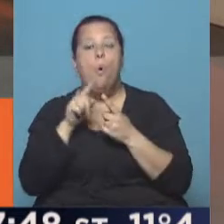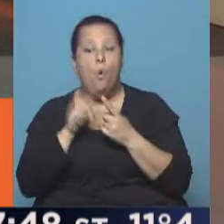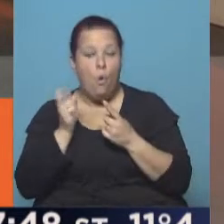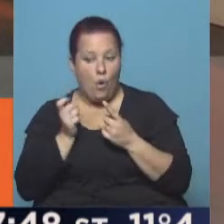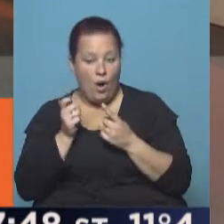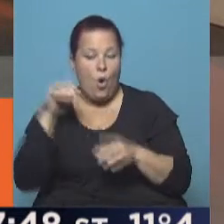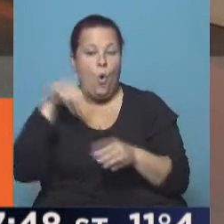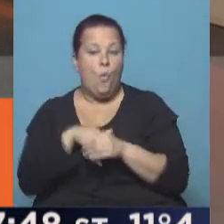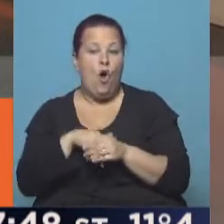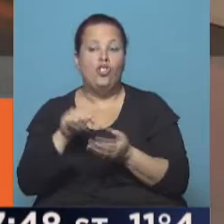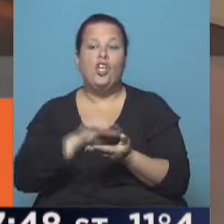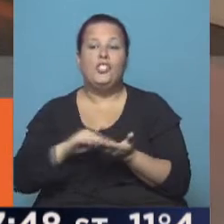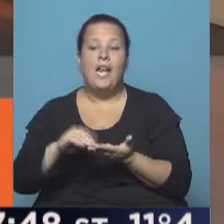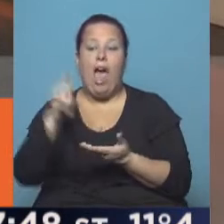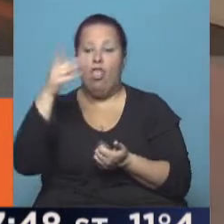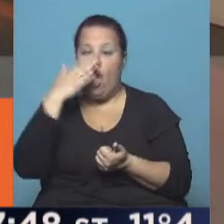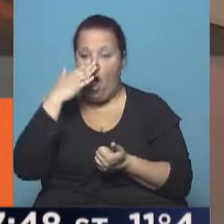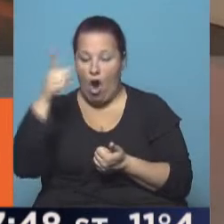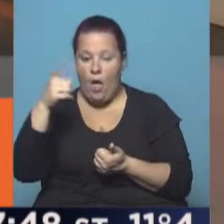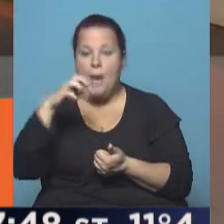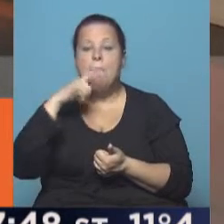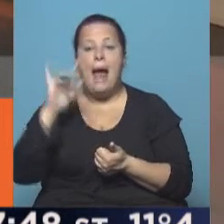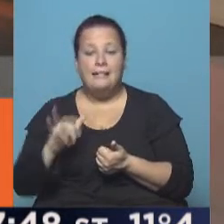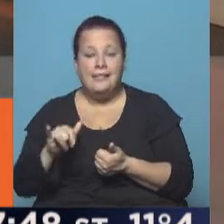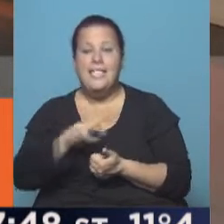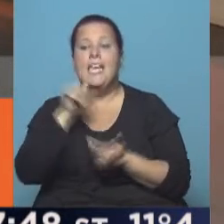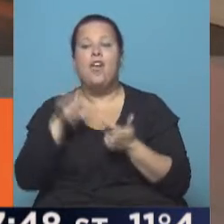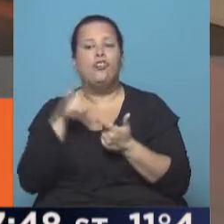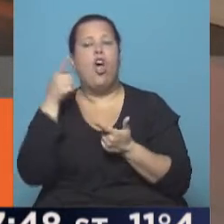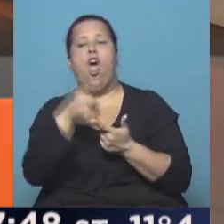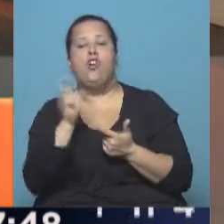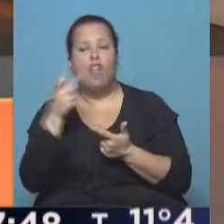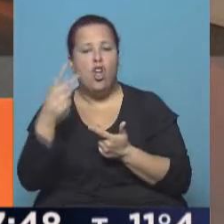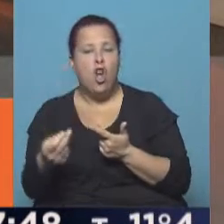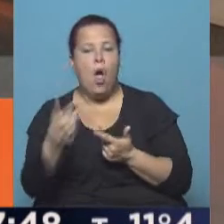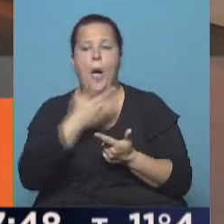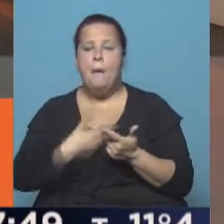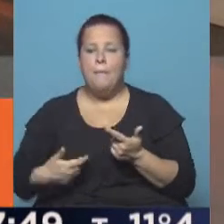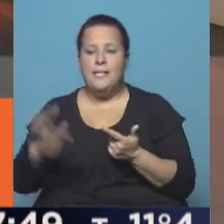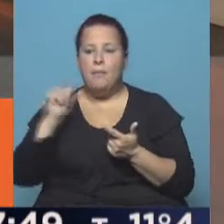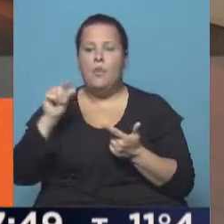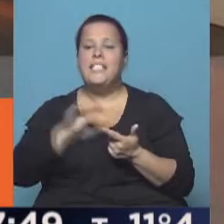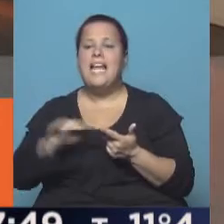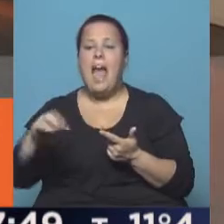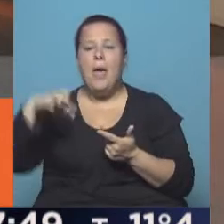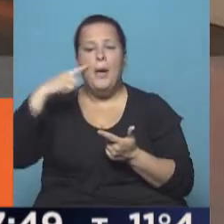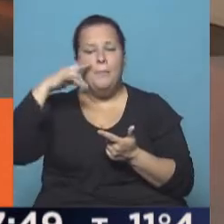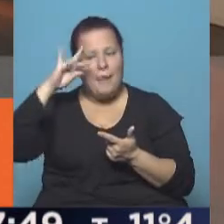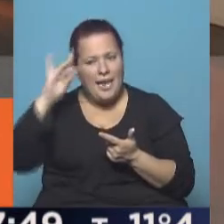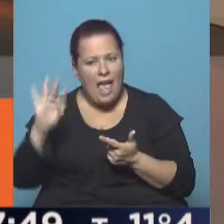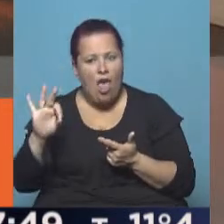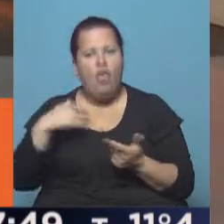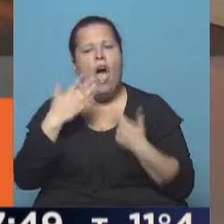con el voto del senador por la provincia de córdoba martínez el otro voto en contra el del presidente provisional del senado federico pinedo